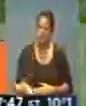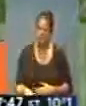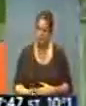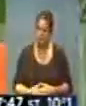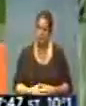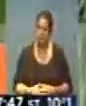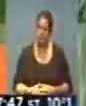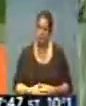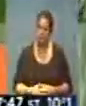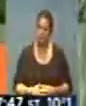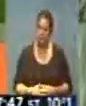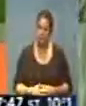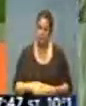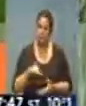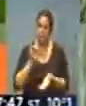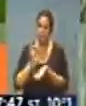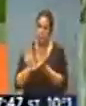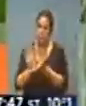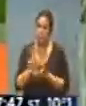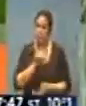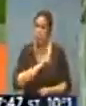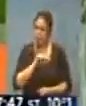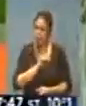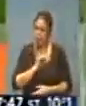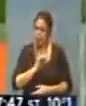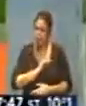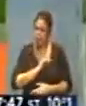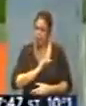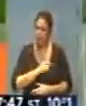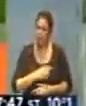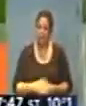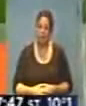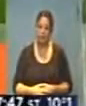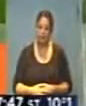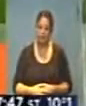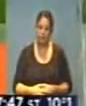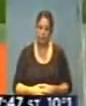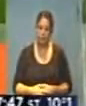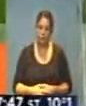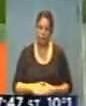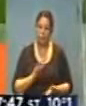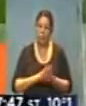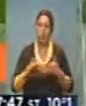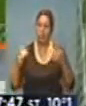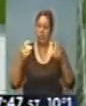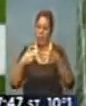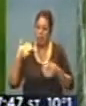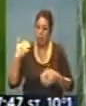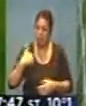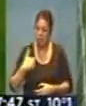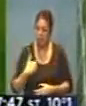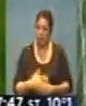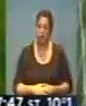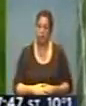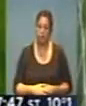alcanzarían eliminación dolorosa en la recta final de un nuevo clásico en el fútbol argentino. Hacé estudiar.